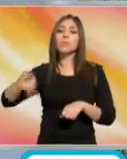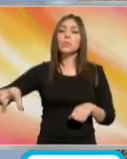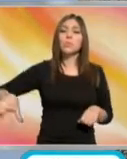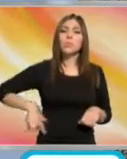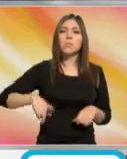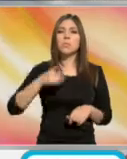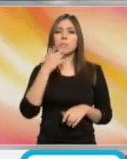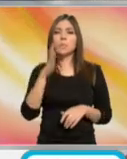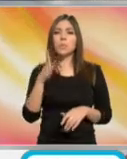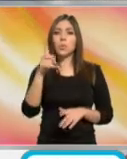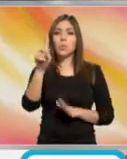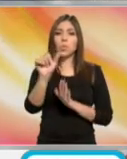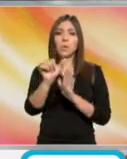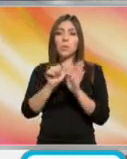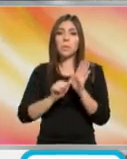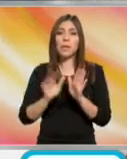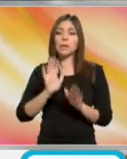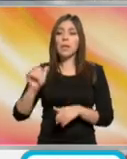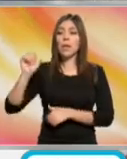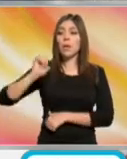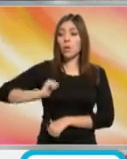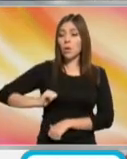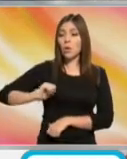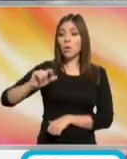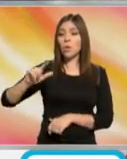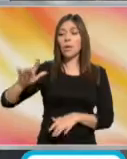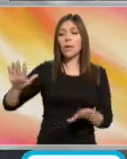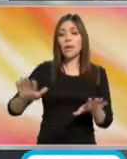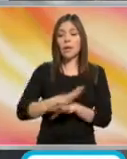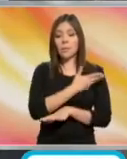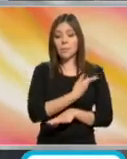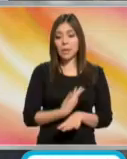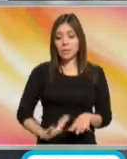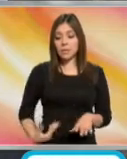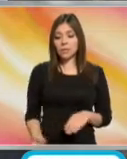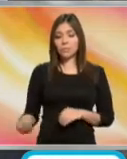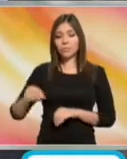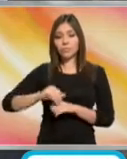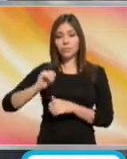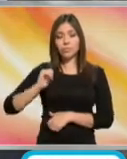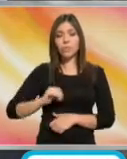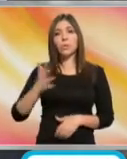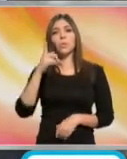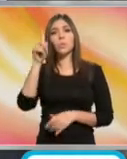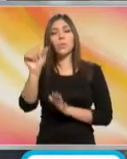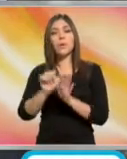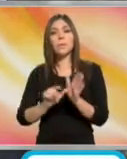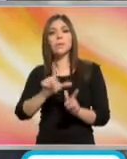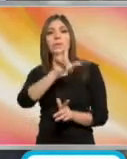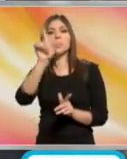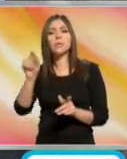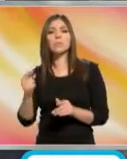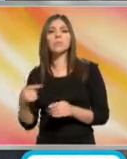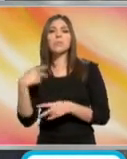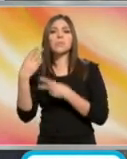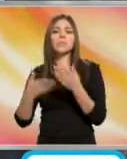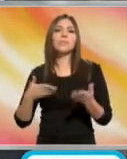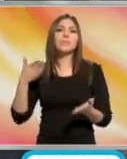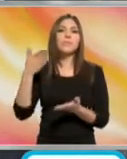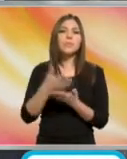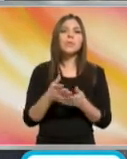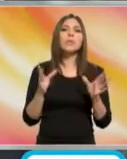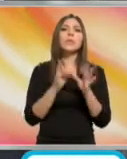días? Después más o menos un mes, un poco más de un mes es aproximadamente este informe en el que se presenta qué se va a hacer. Generalmente se habla